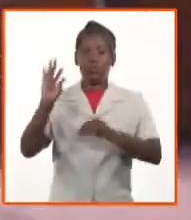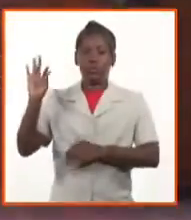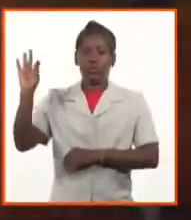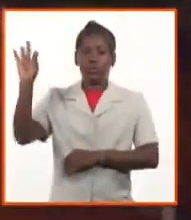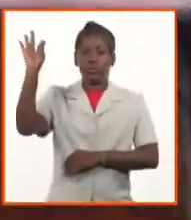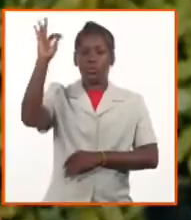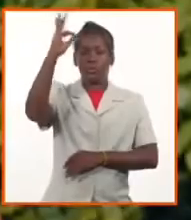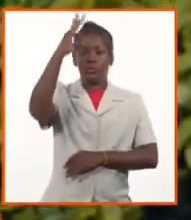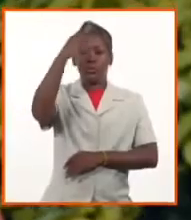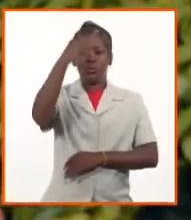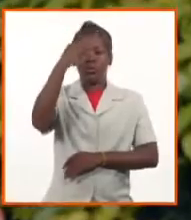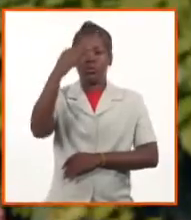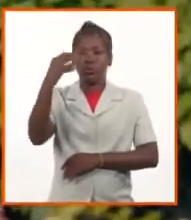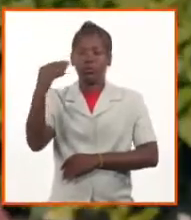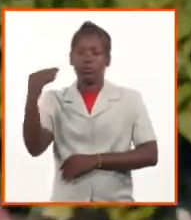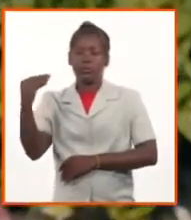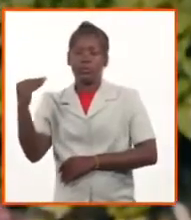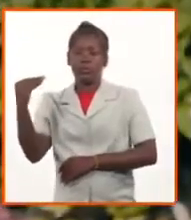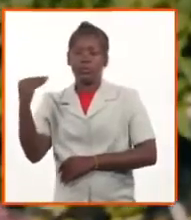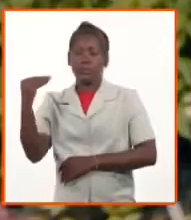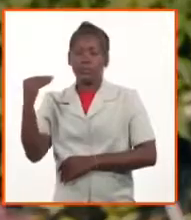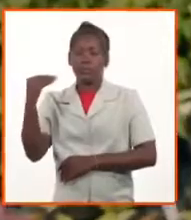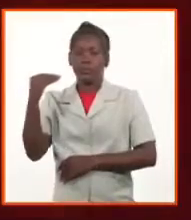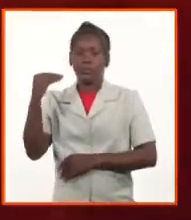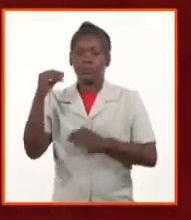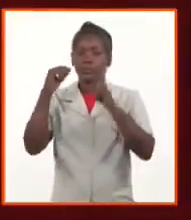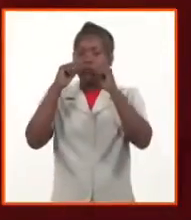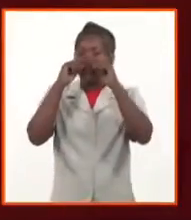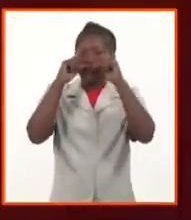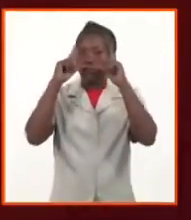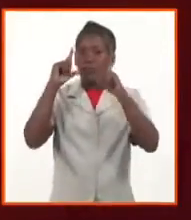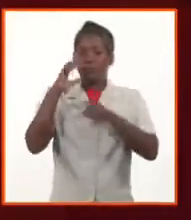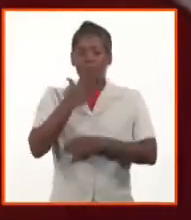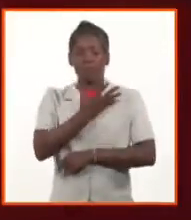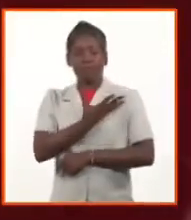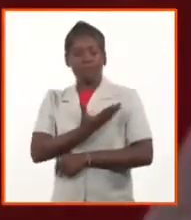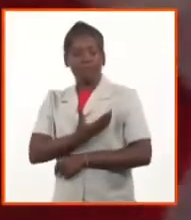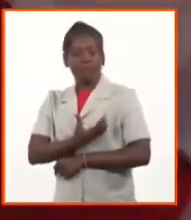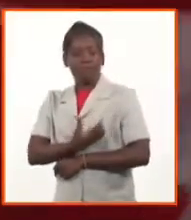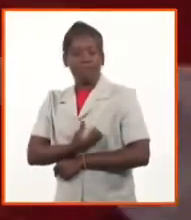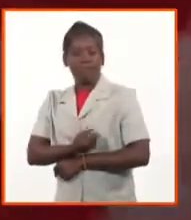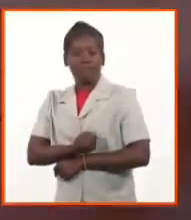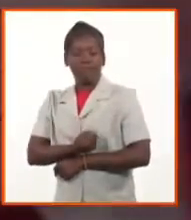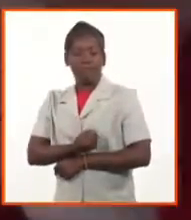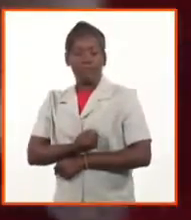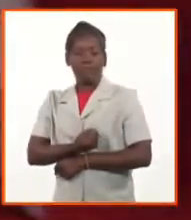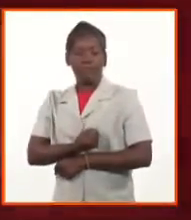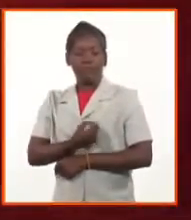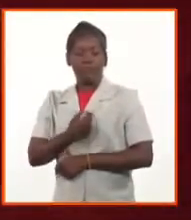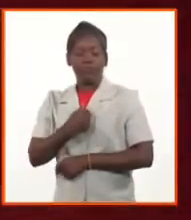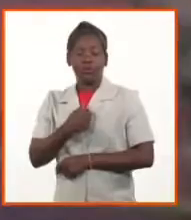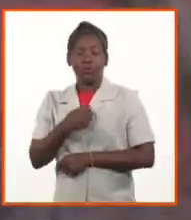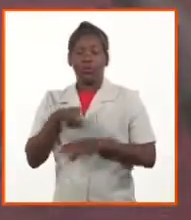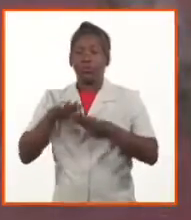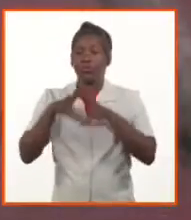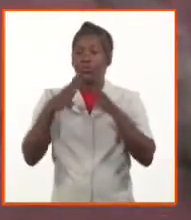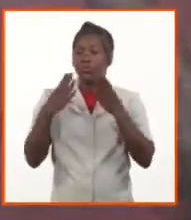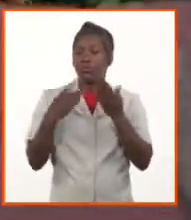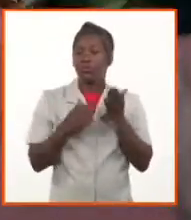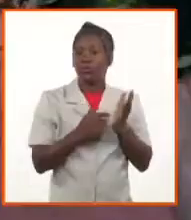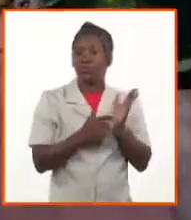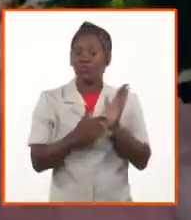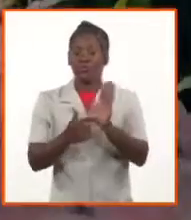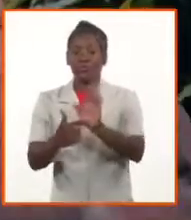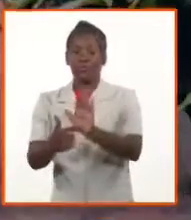tristes tienen callosas las manos. Son tantas las cosas que te quiero enseñar. Es tanto el